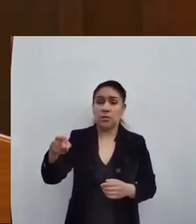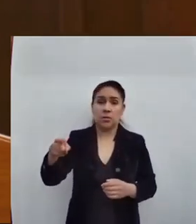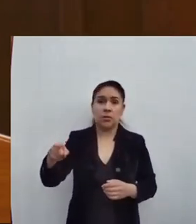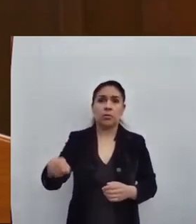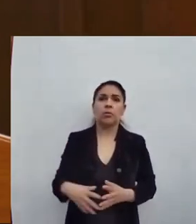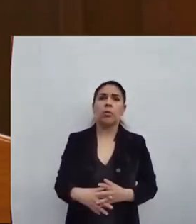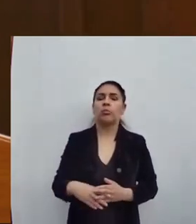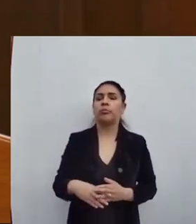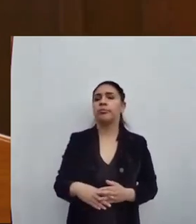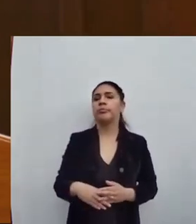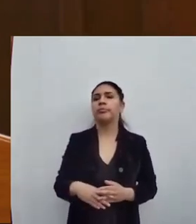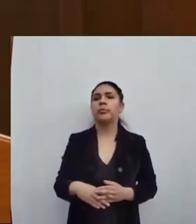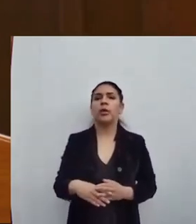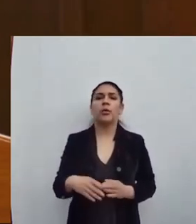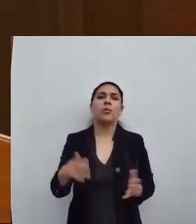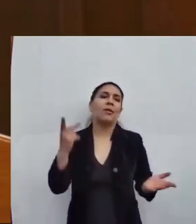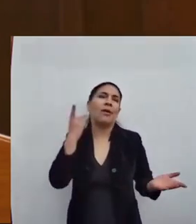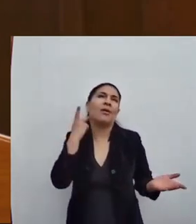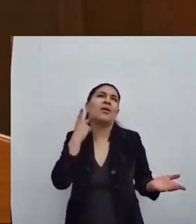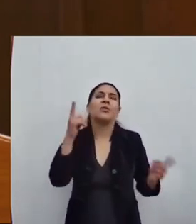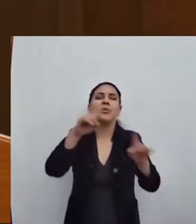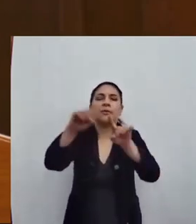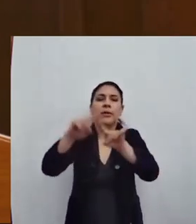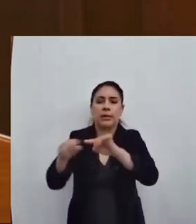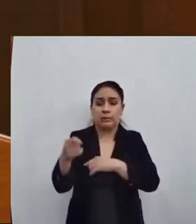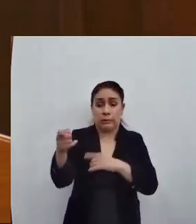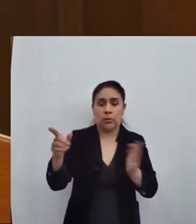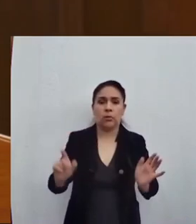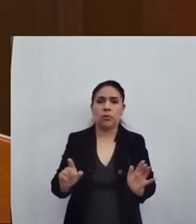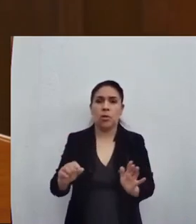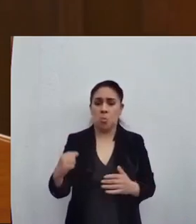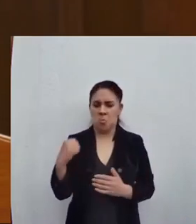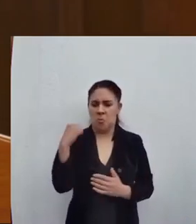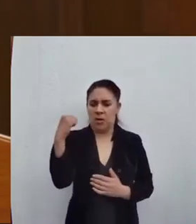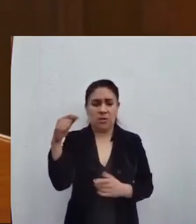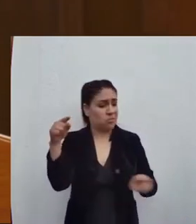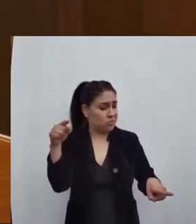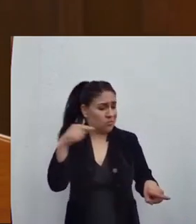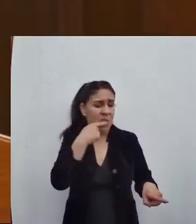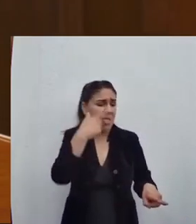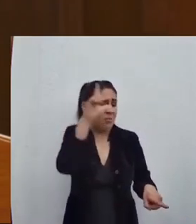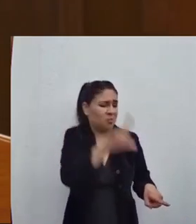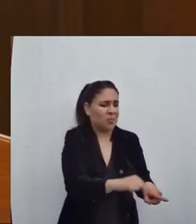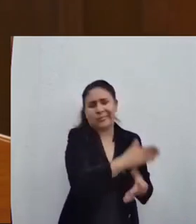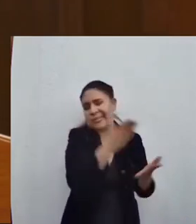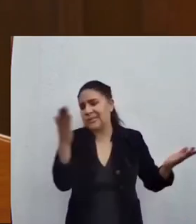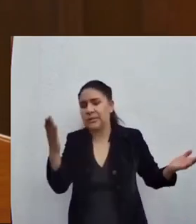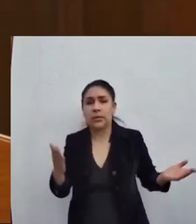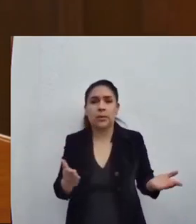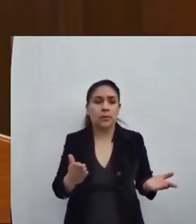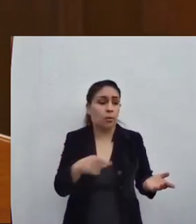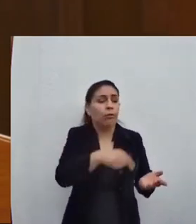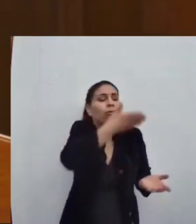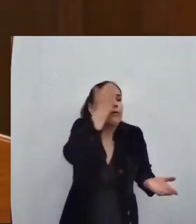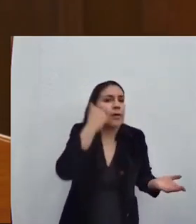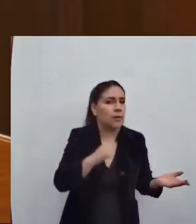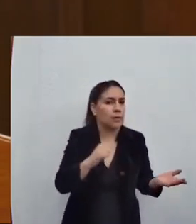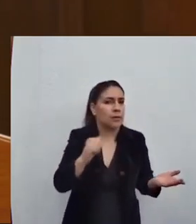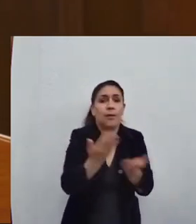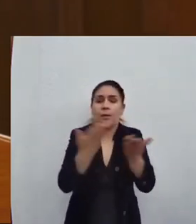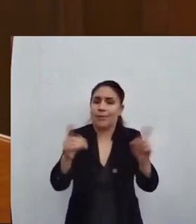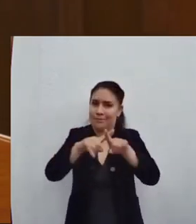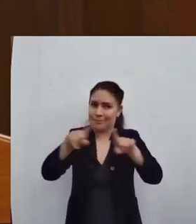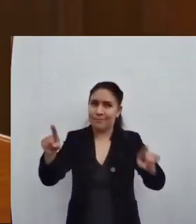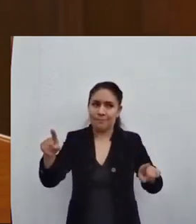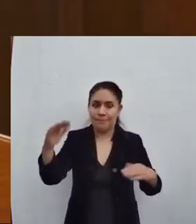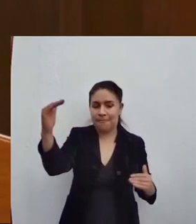la construcción normativa. Señalaba y vuelvo a resaltar, es un mecanismo de empatía